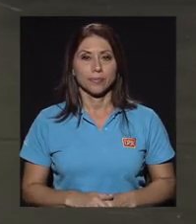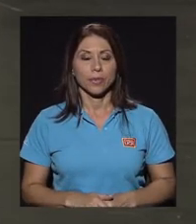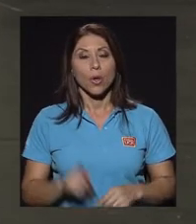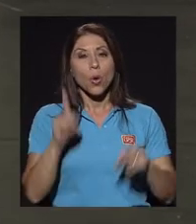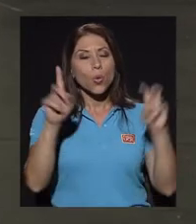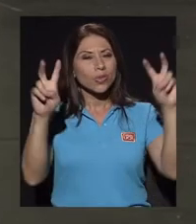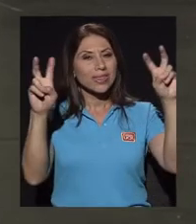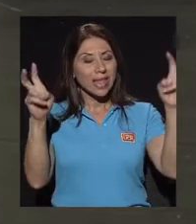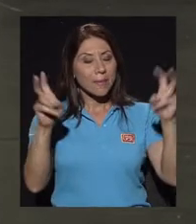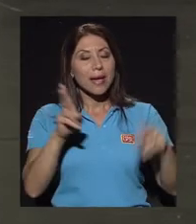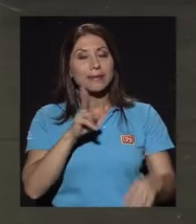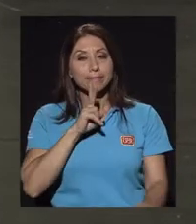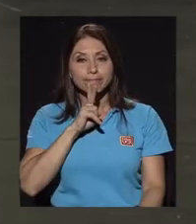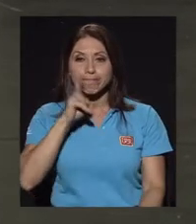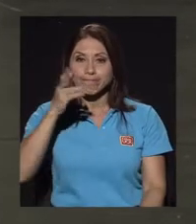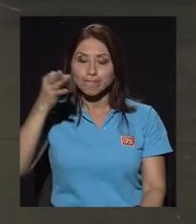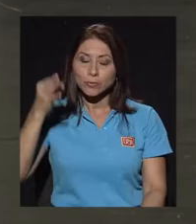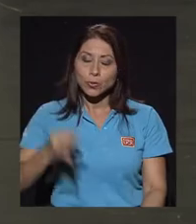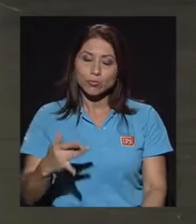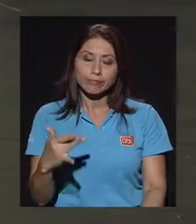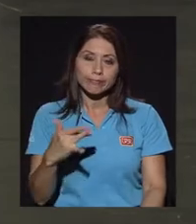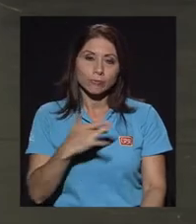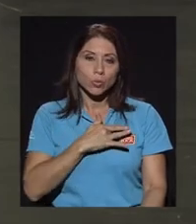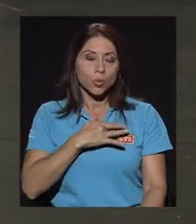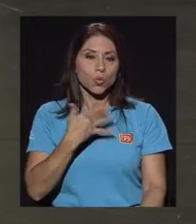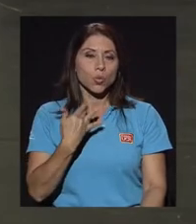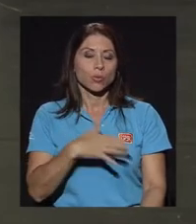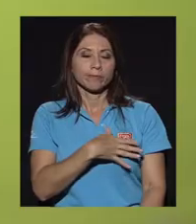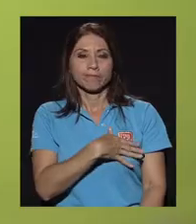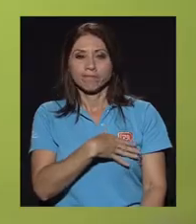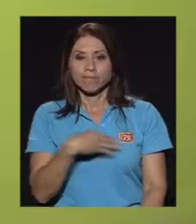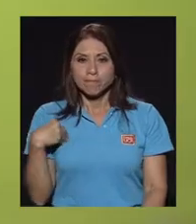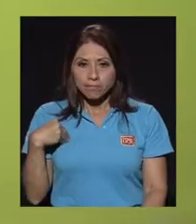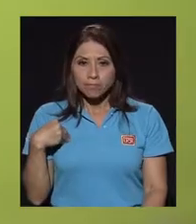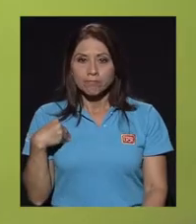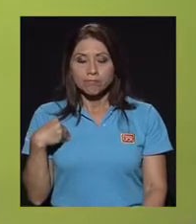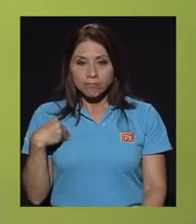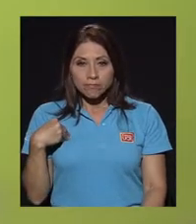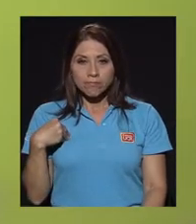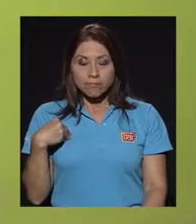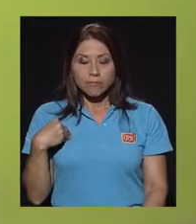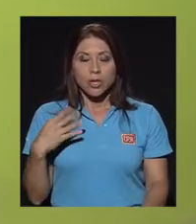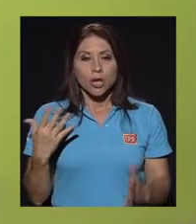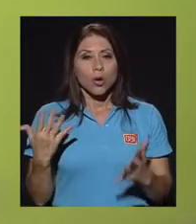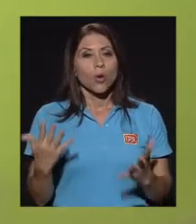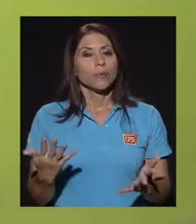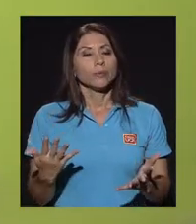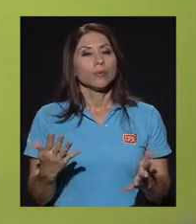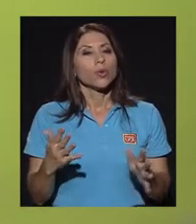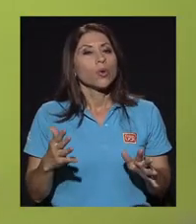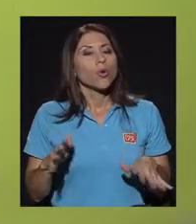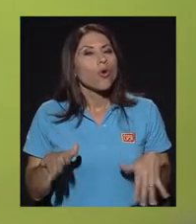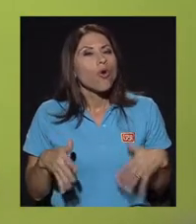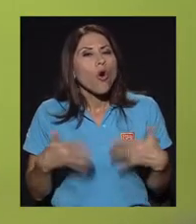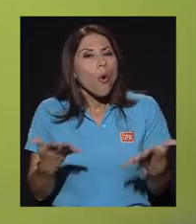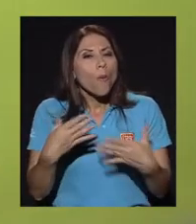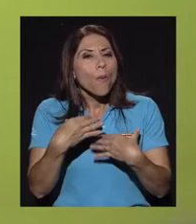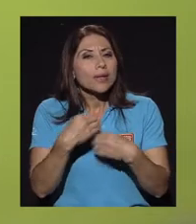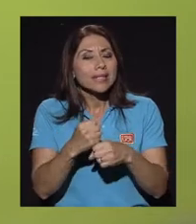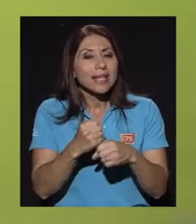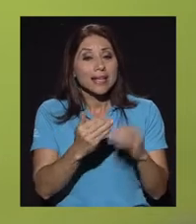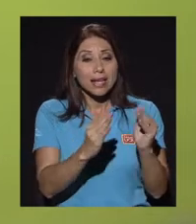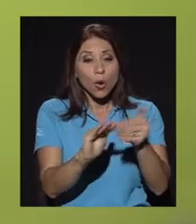Un tema definitivamente apasionante: cómo involucrar más a